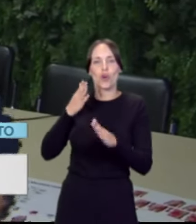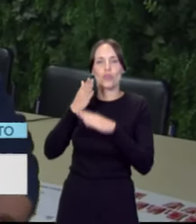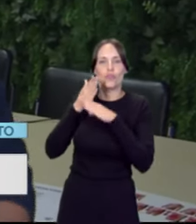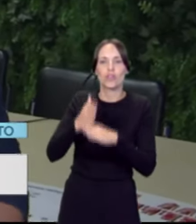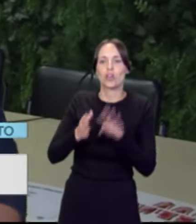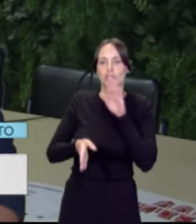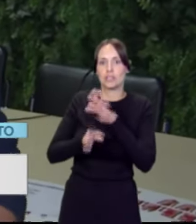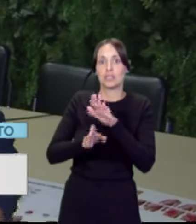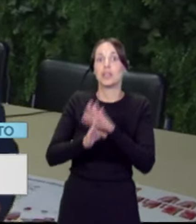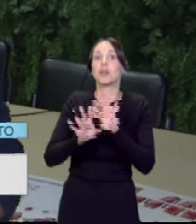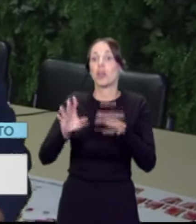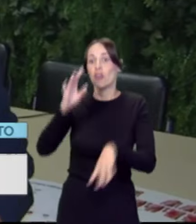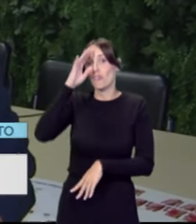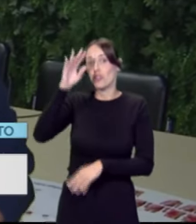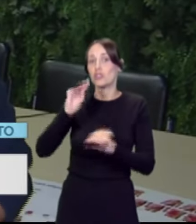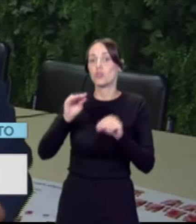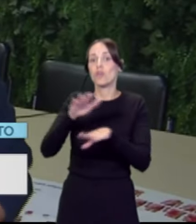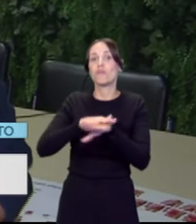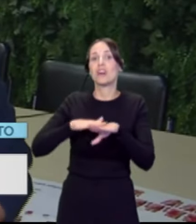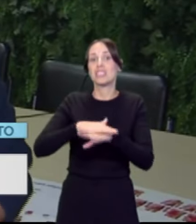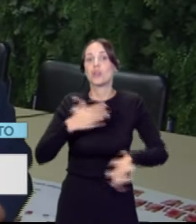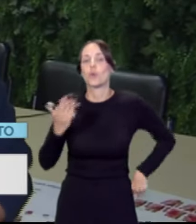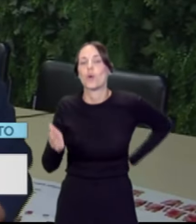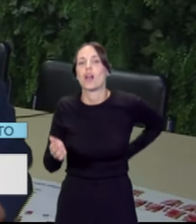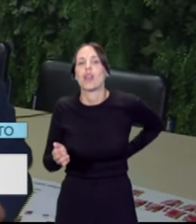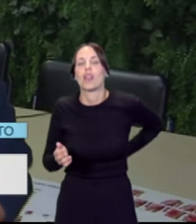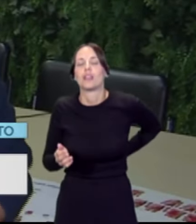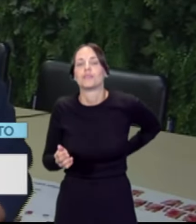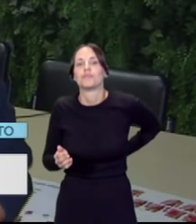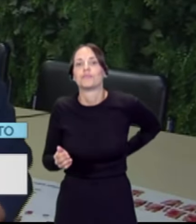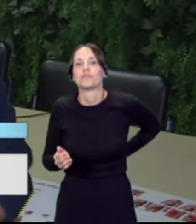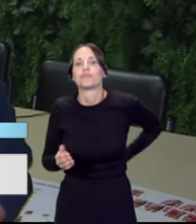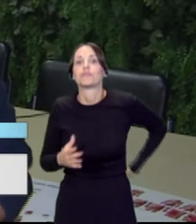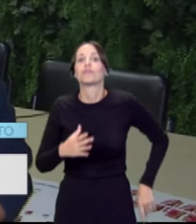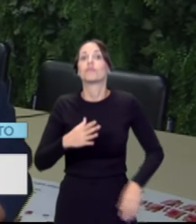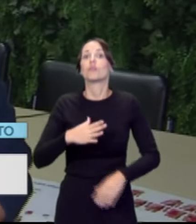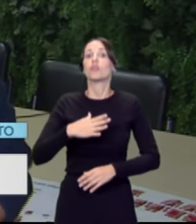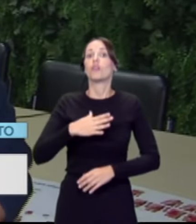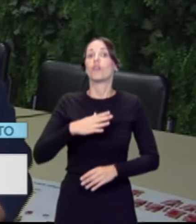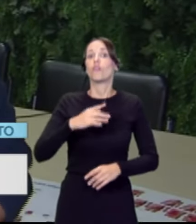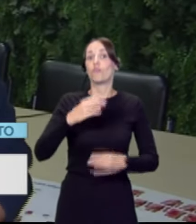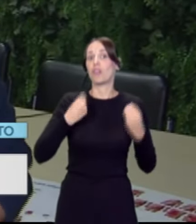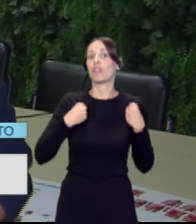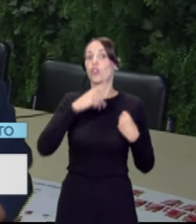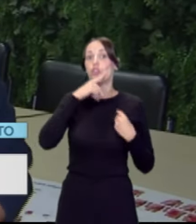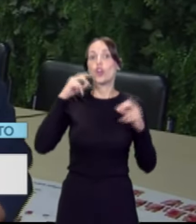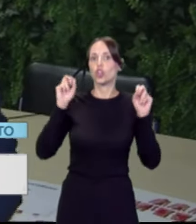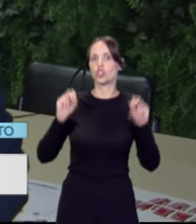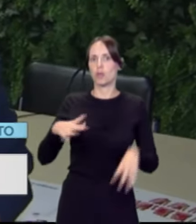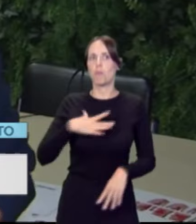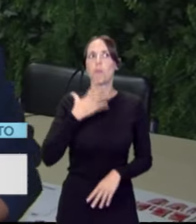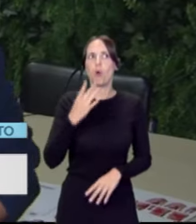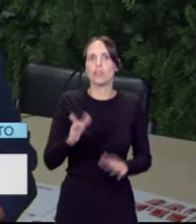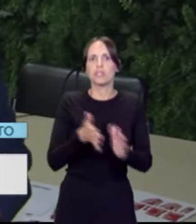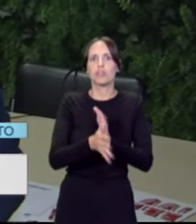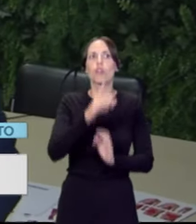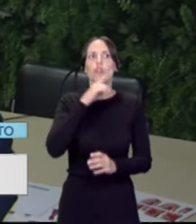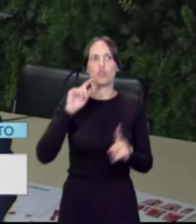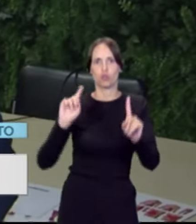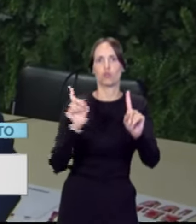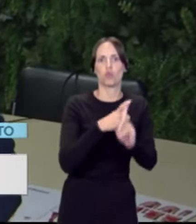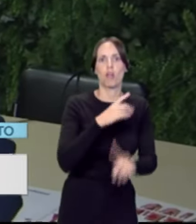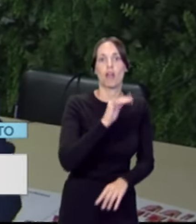su filosofía se basa en una premisa, y es que se puede vivir sin dolor, que tiene solución. Hoy en Buenos